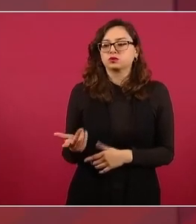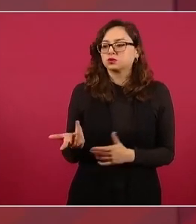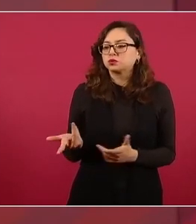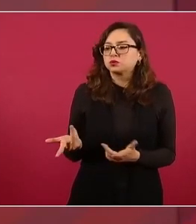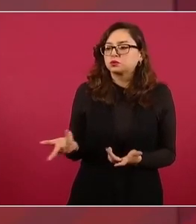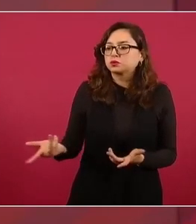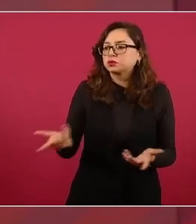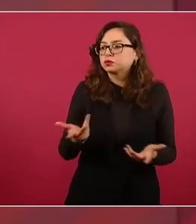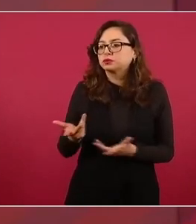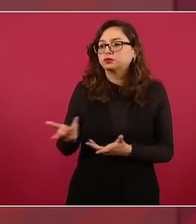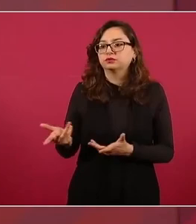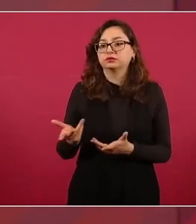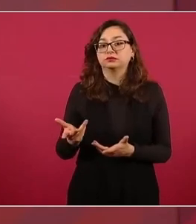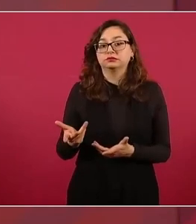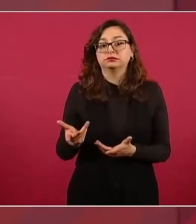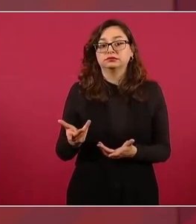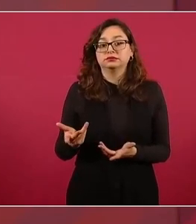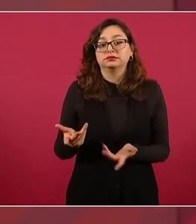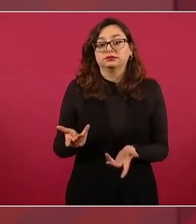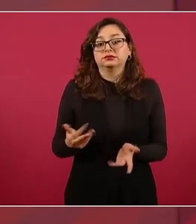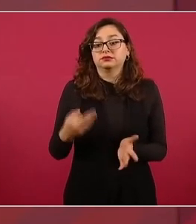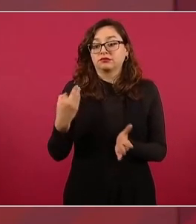fue porque no les dio tiempo.